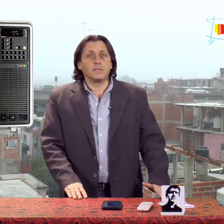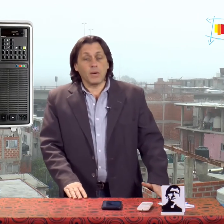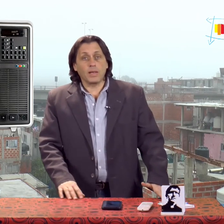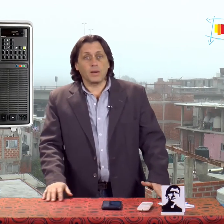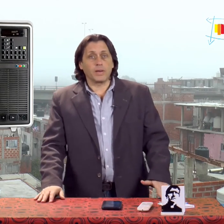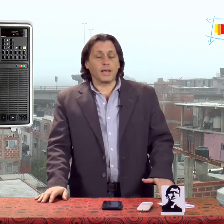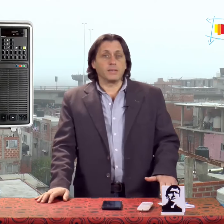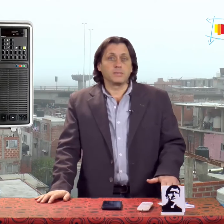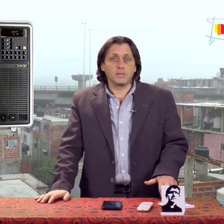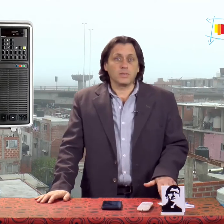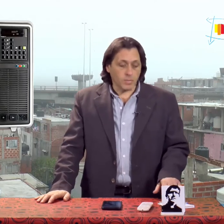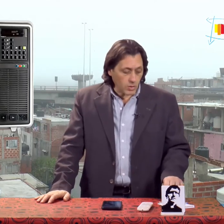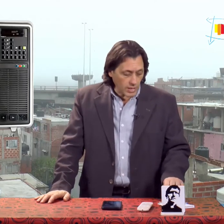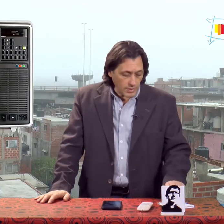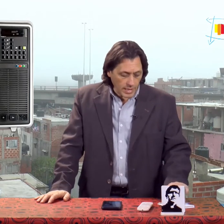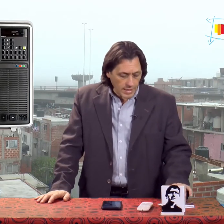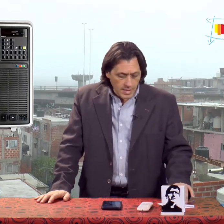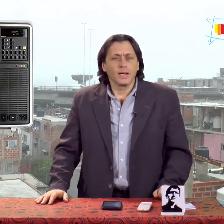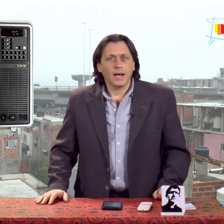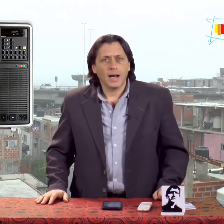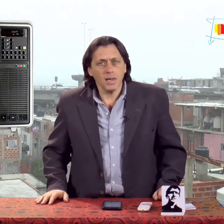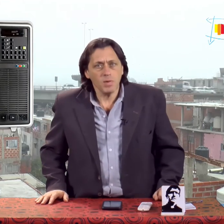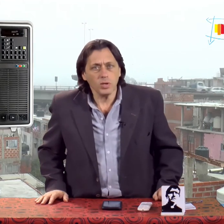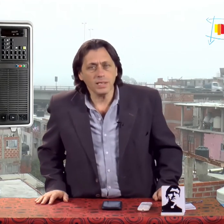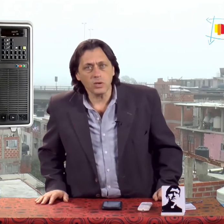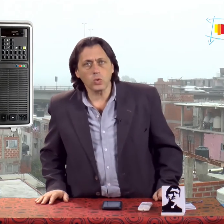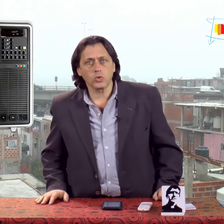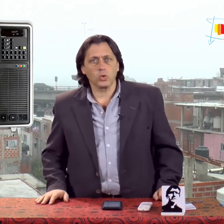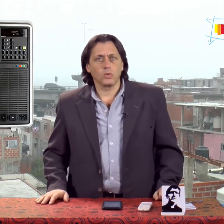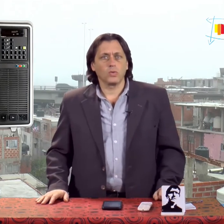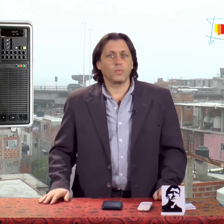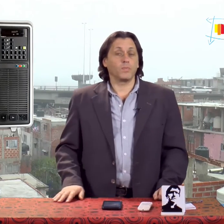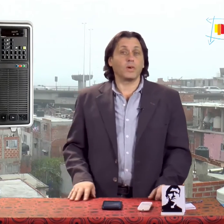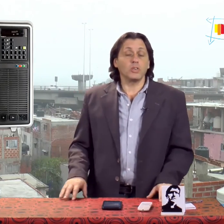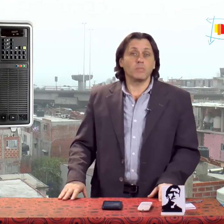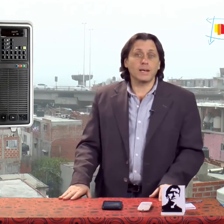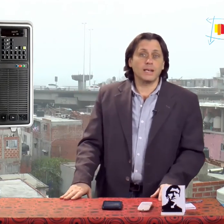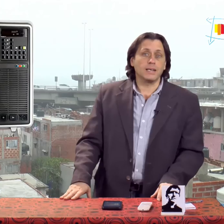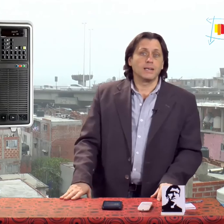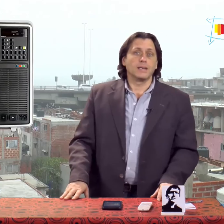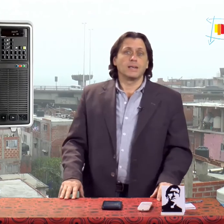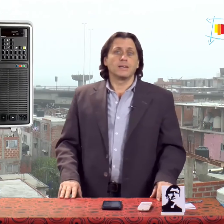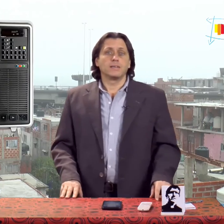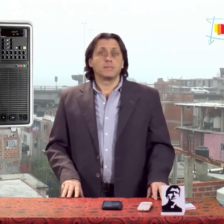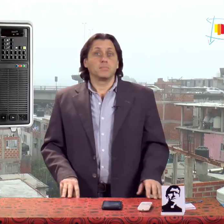Y habla de la verdad, el valor de la verdad. Ahí mismo en ese discurso, Mauricio Macri